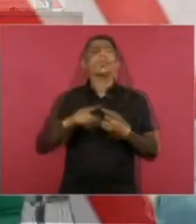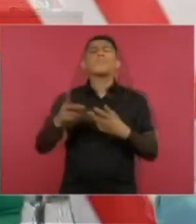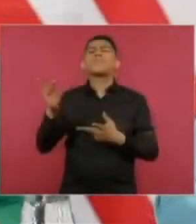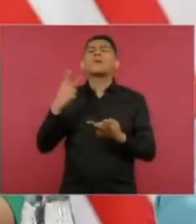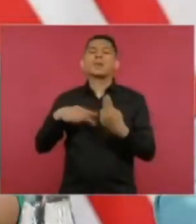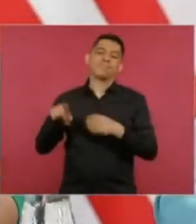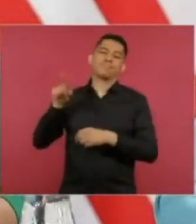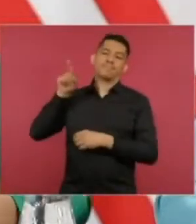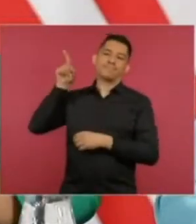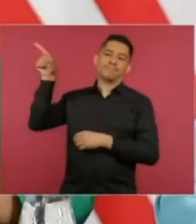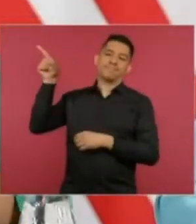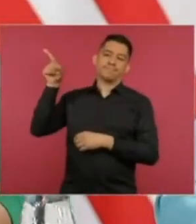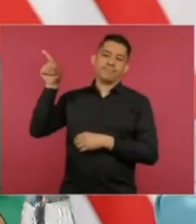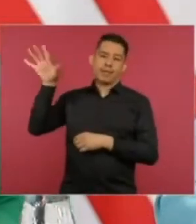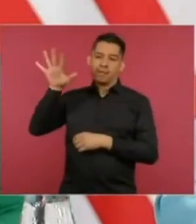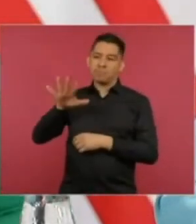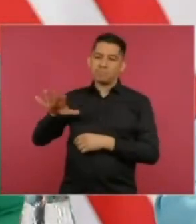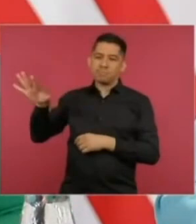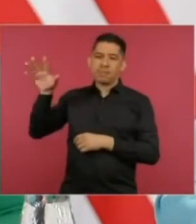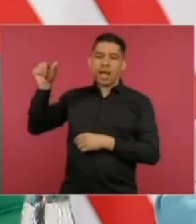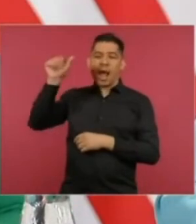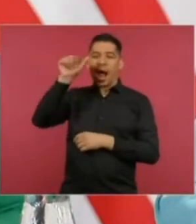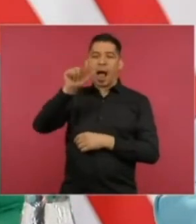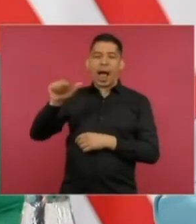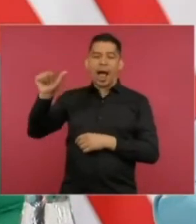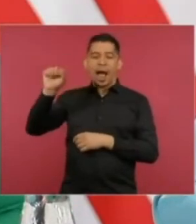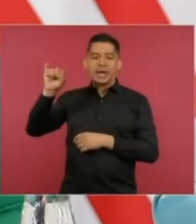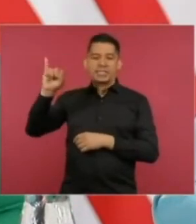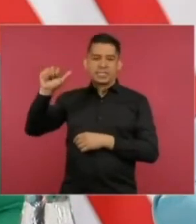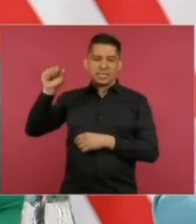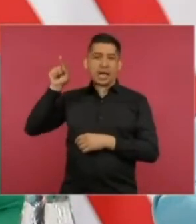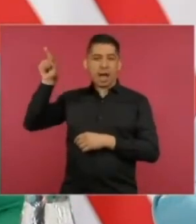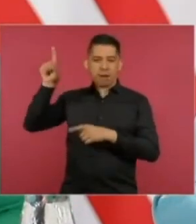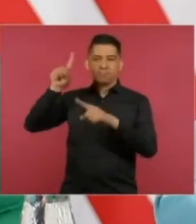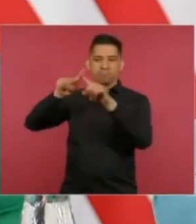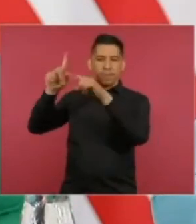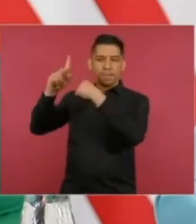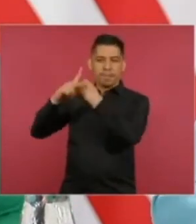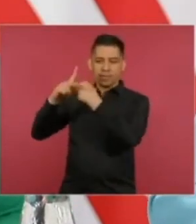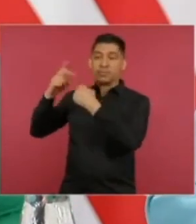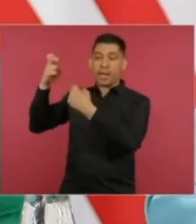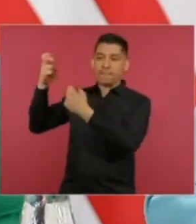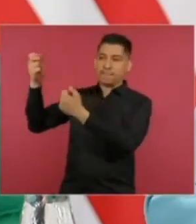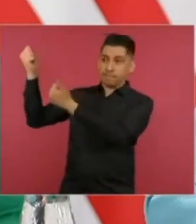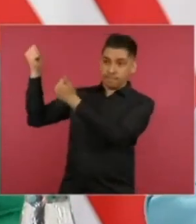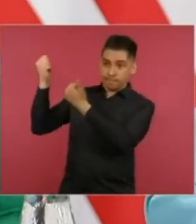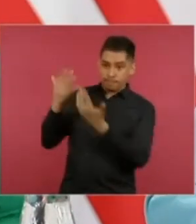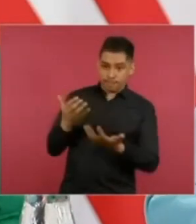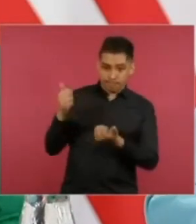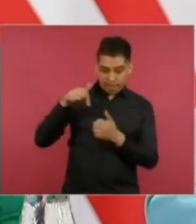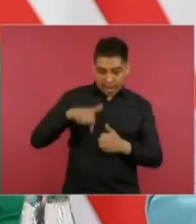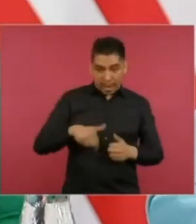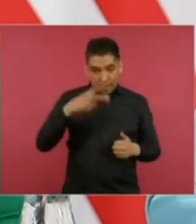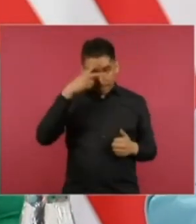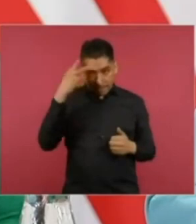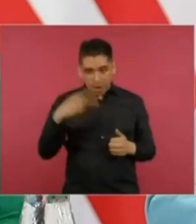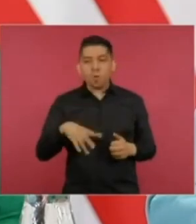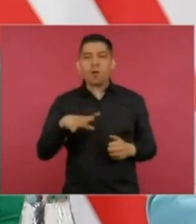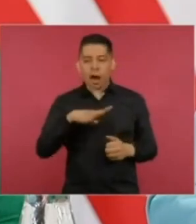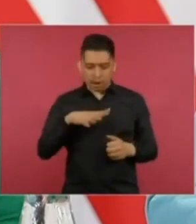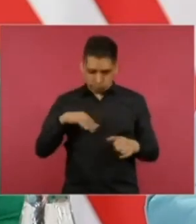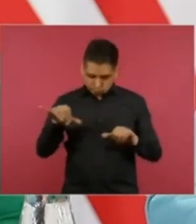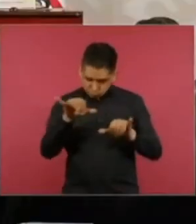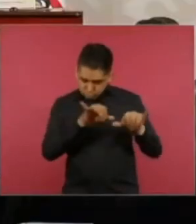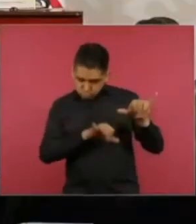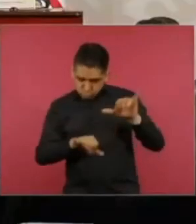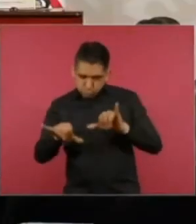ellos, en general de varios países. Y en México hay laboratorios,